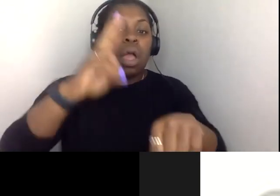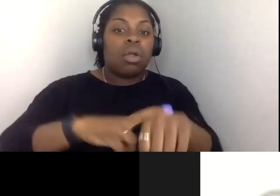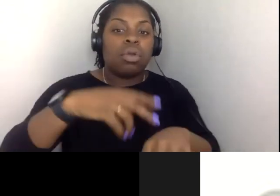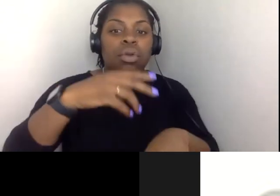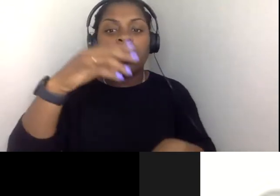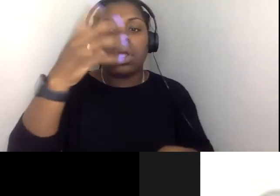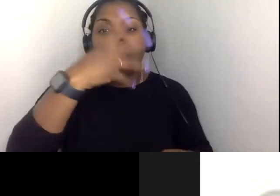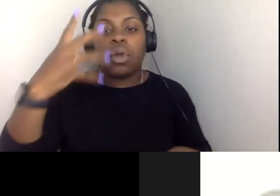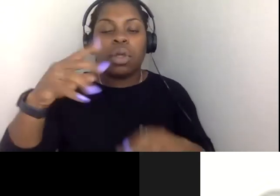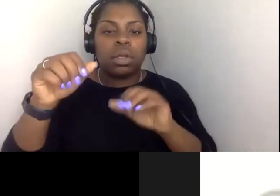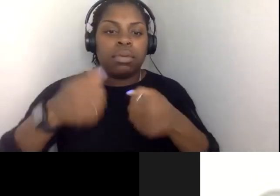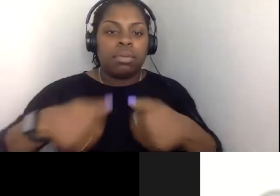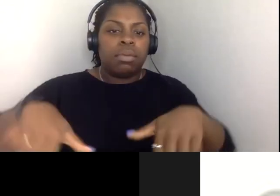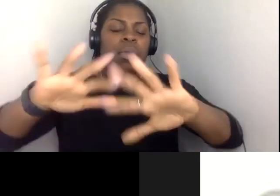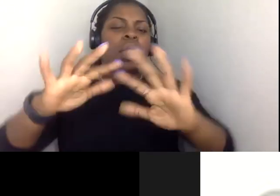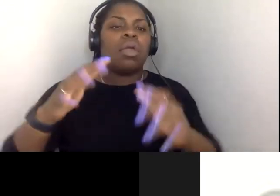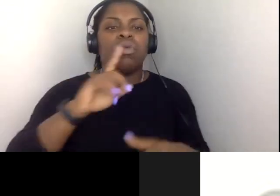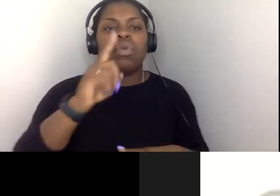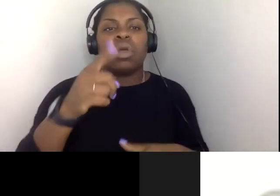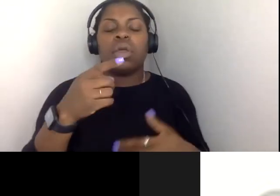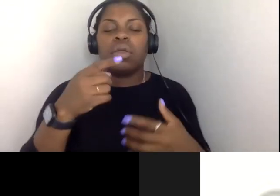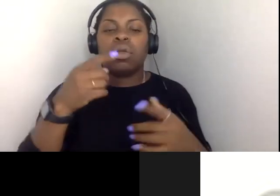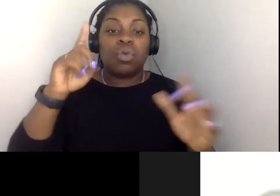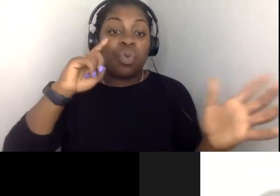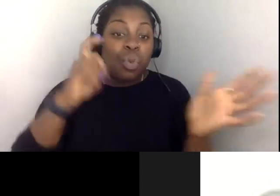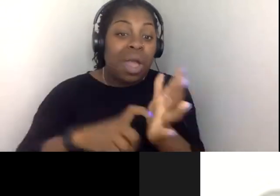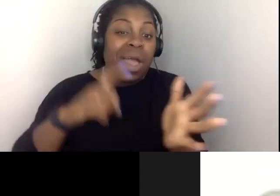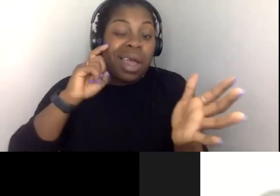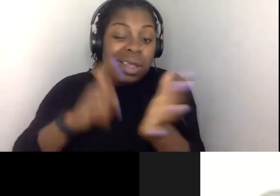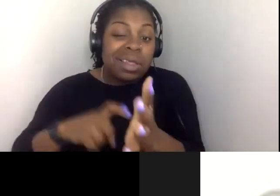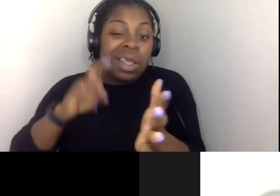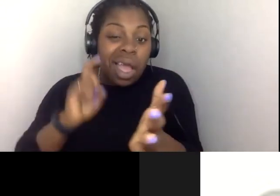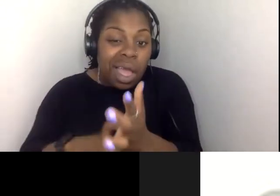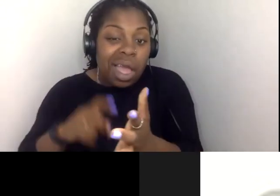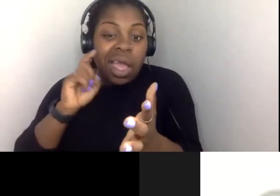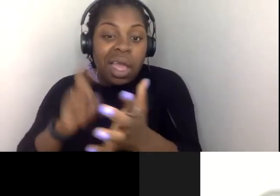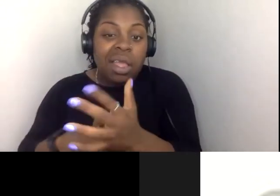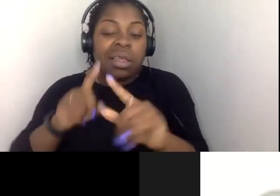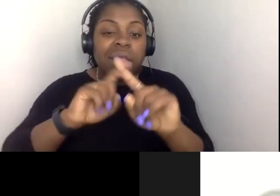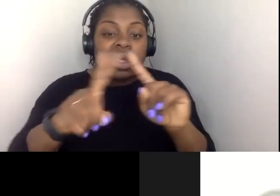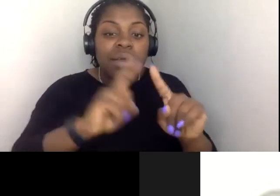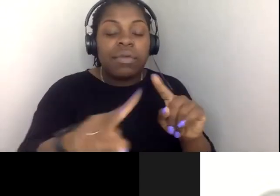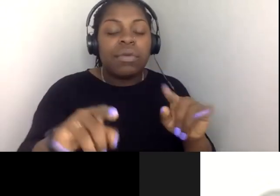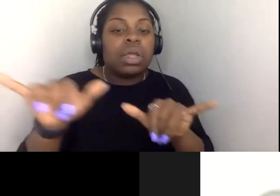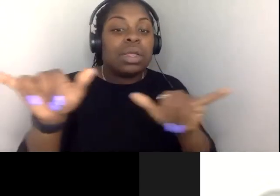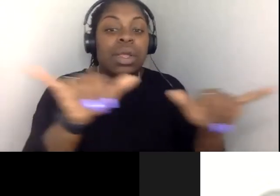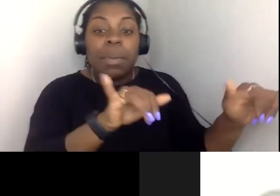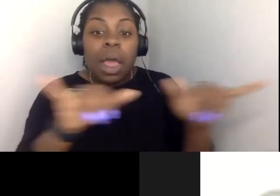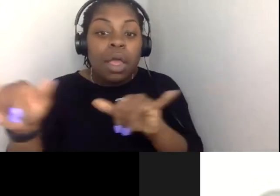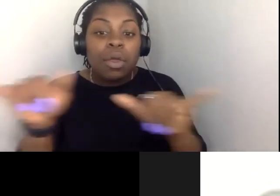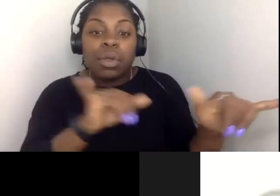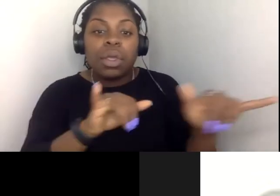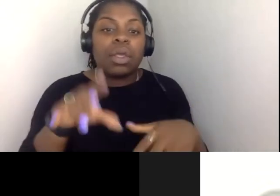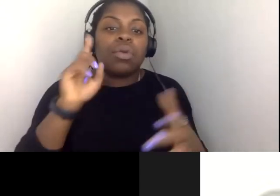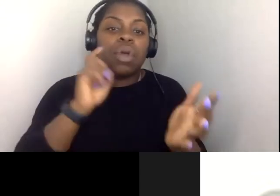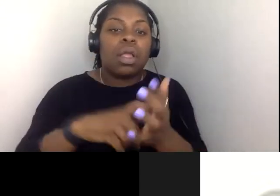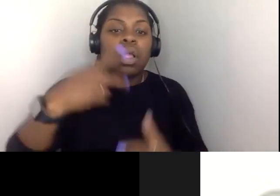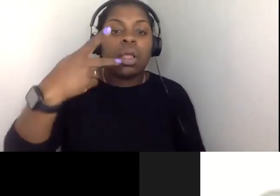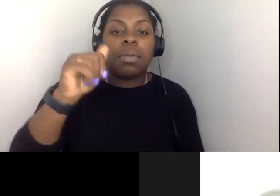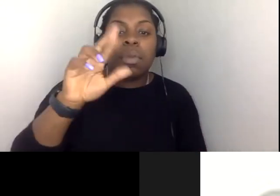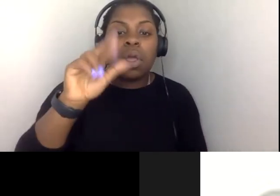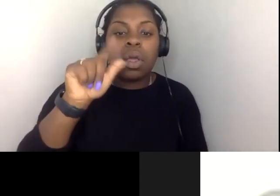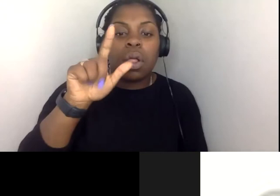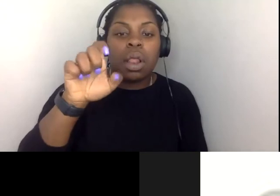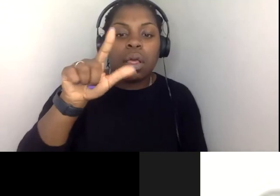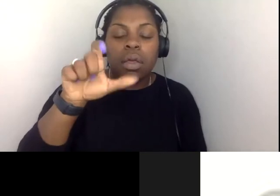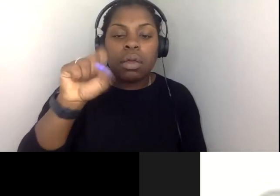en el espacio de carcelación masiva usualmente no reconocen los paralelos y las similaridades y los mismos jugadores que